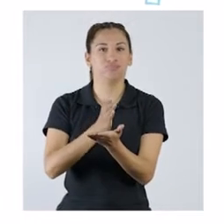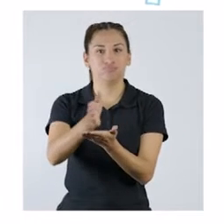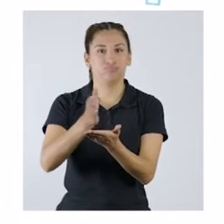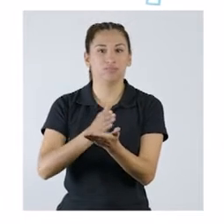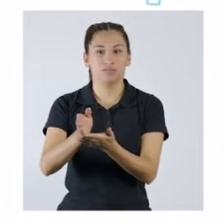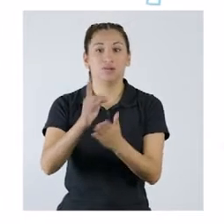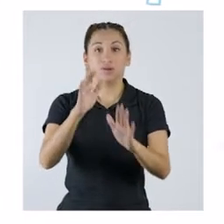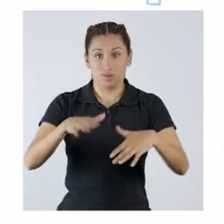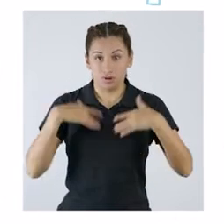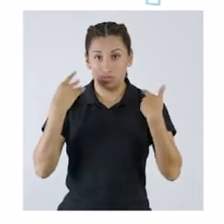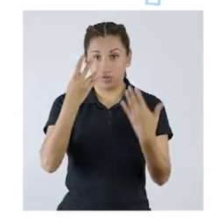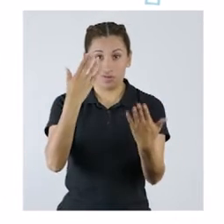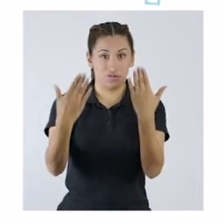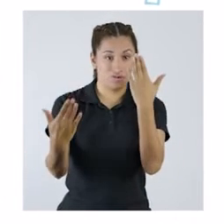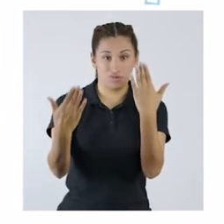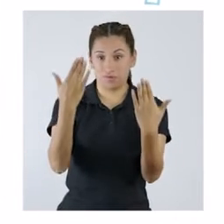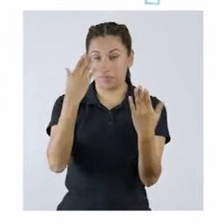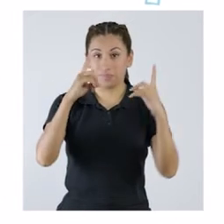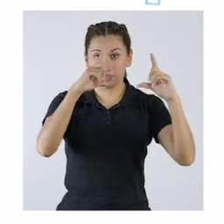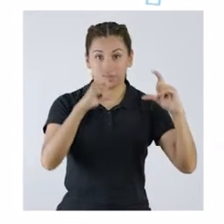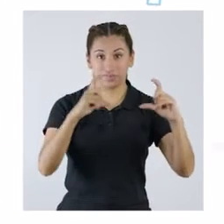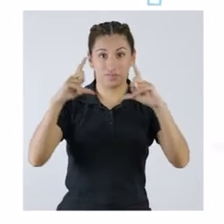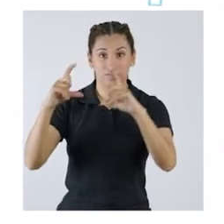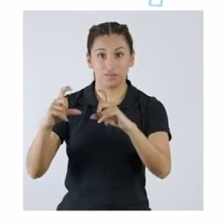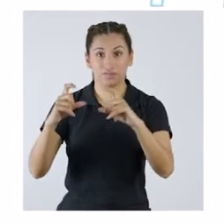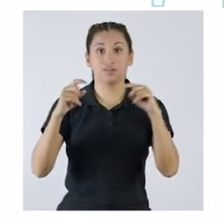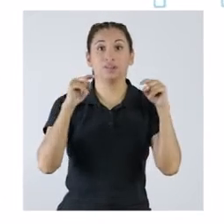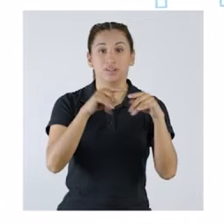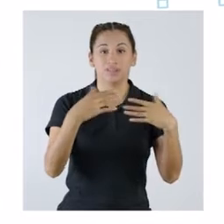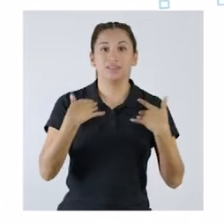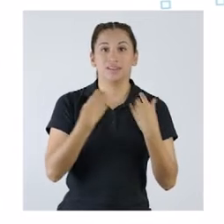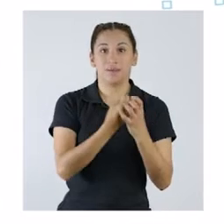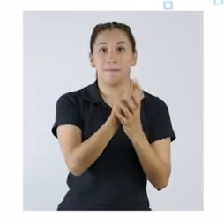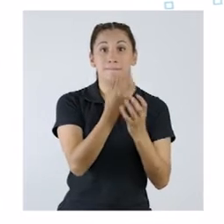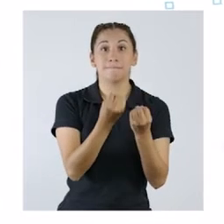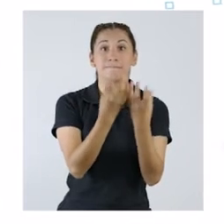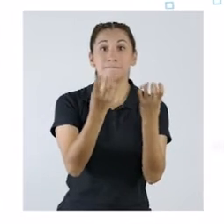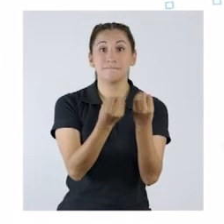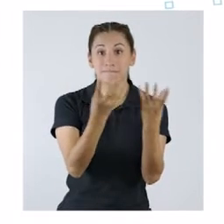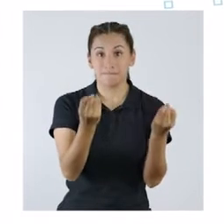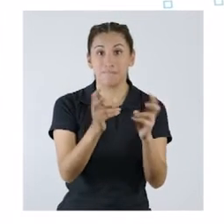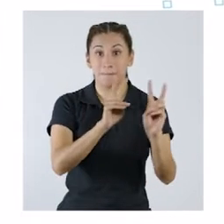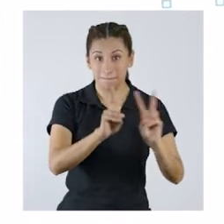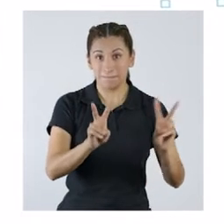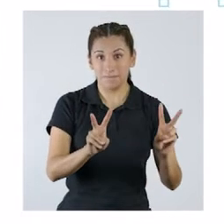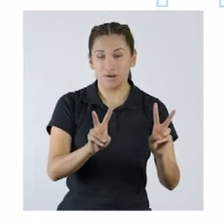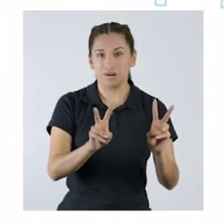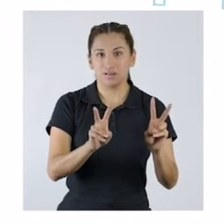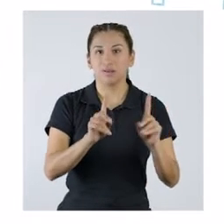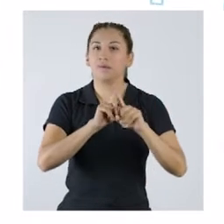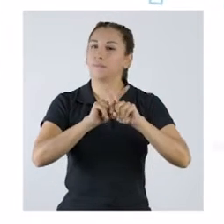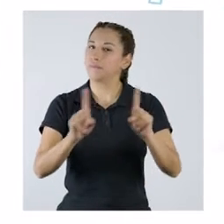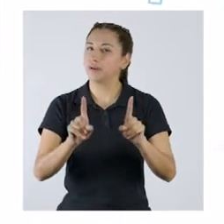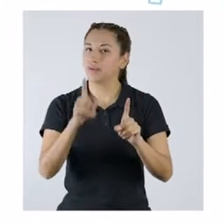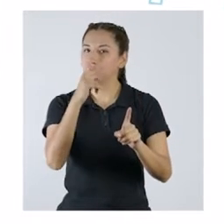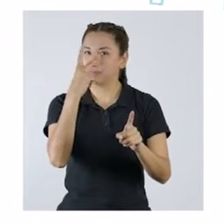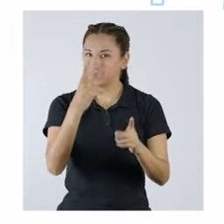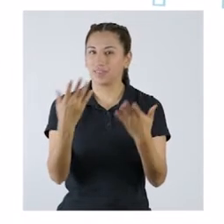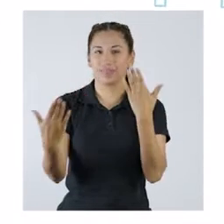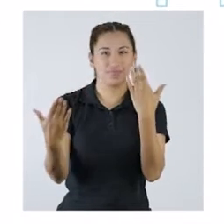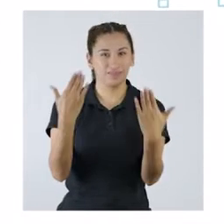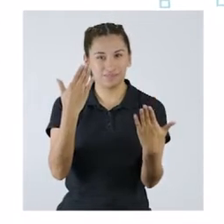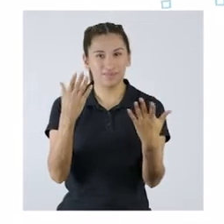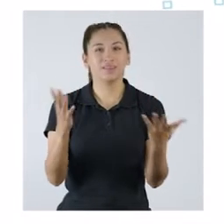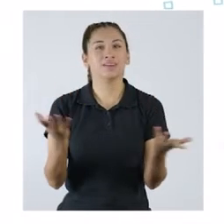vehicular. Podemos ver que en ambas fotografías hay plantas presentes. Sin embargo, la diferencia es muy